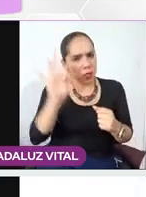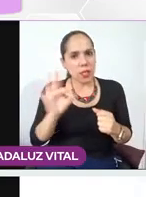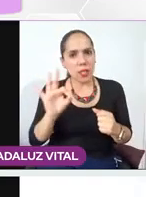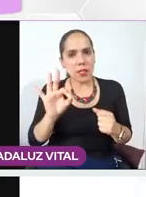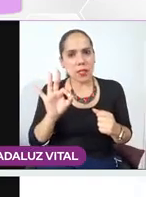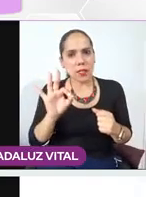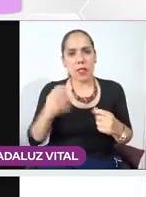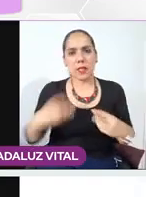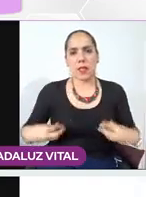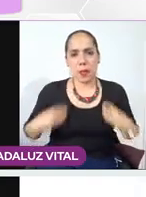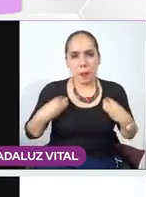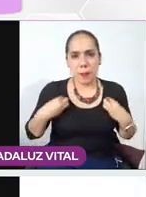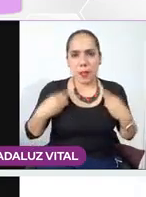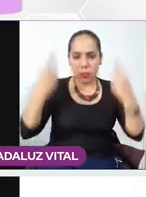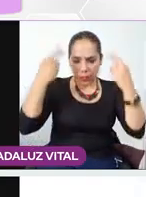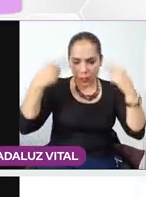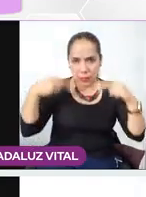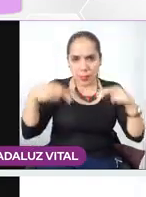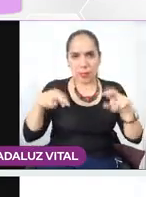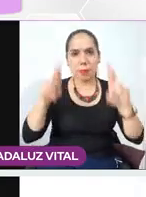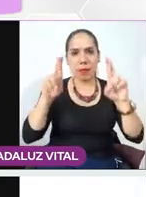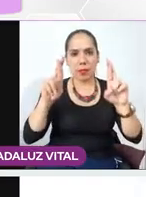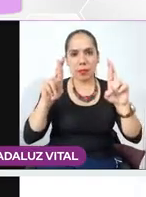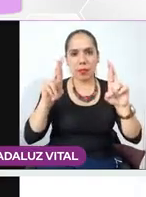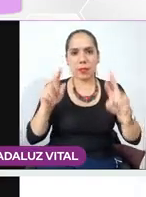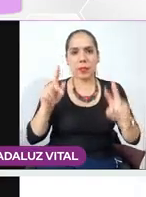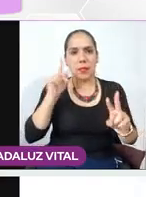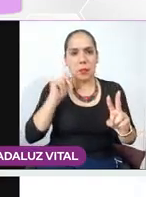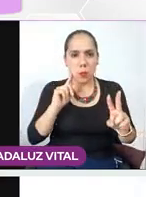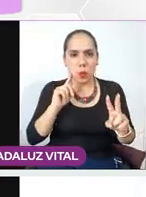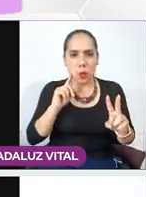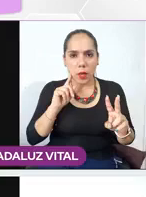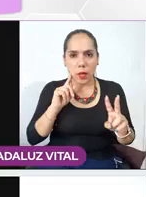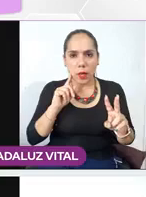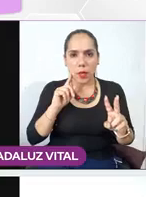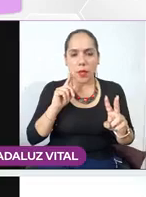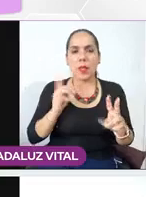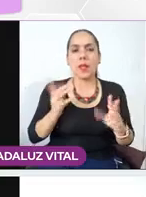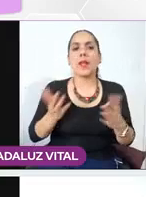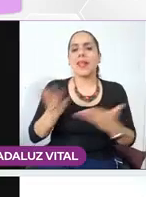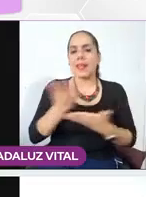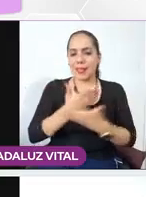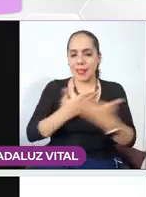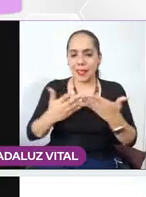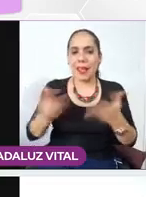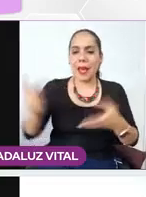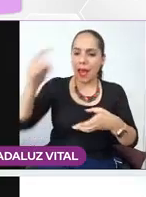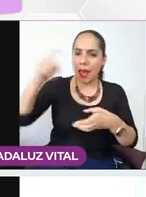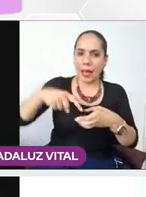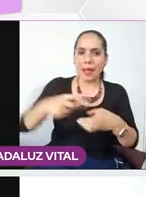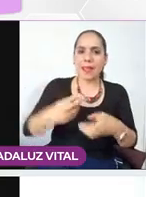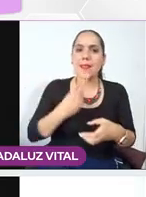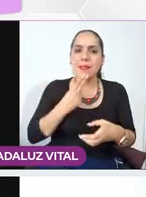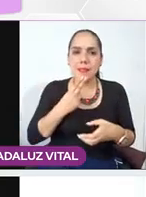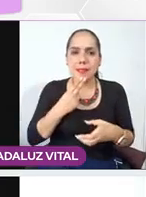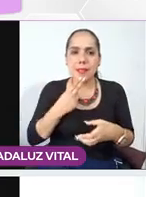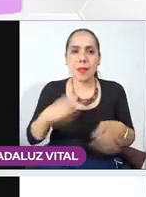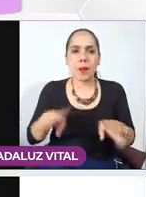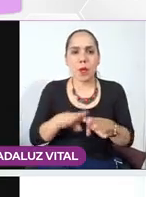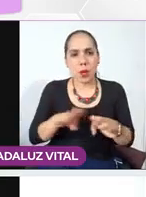figura femenina representativa que cumpla con algunas funciones o con las funciones de